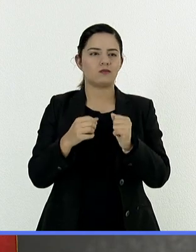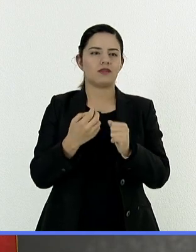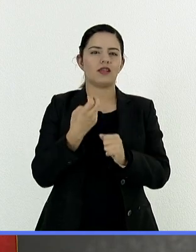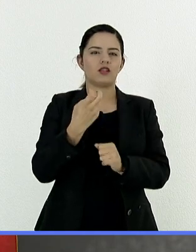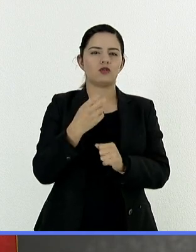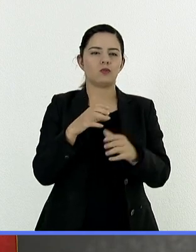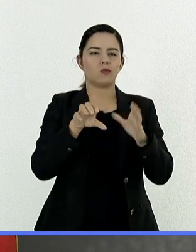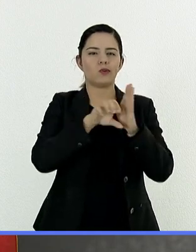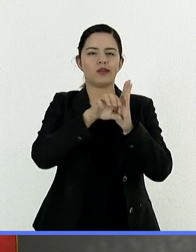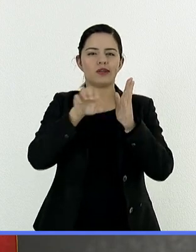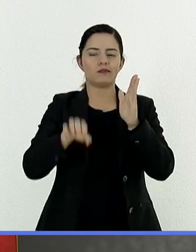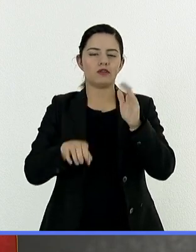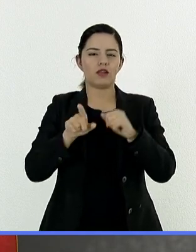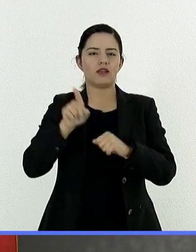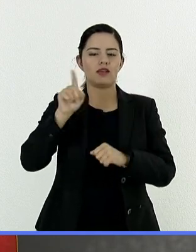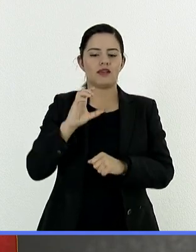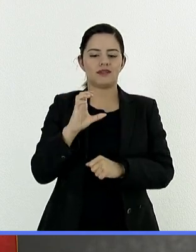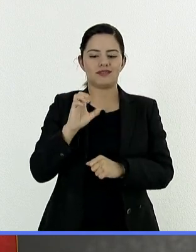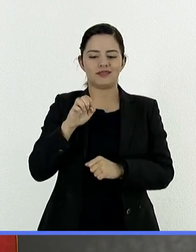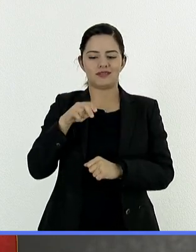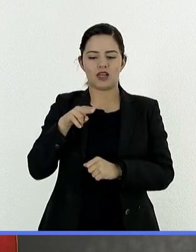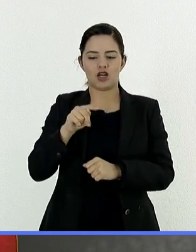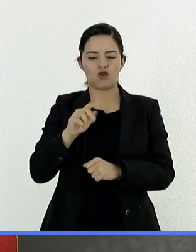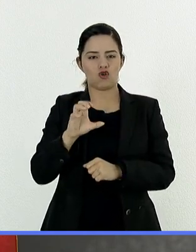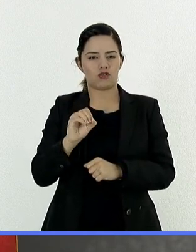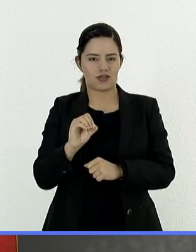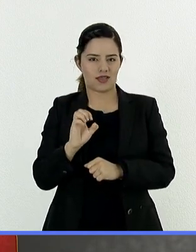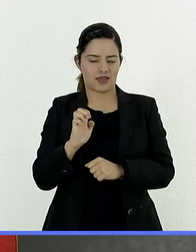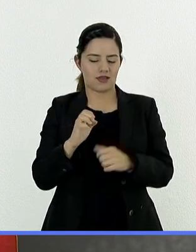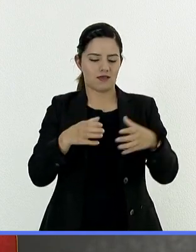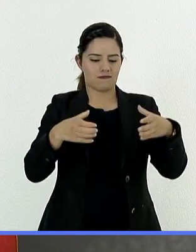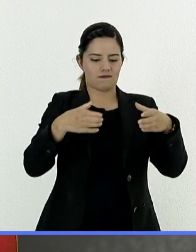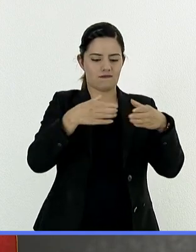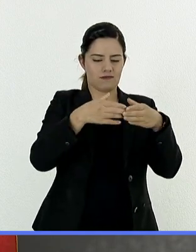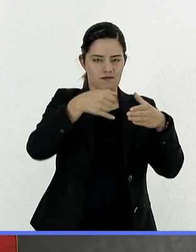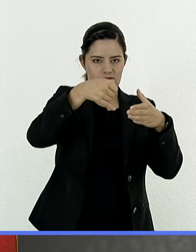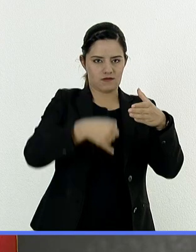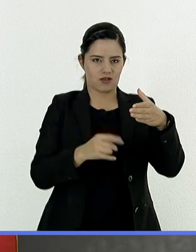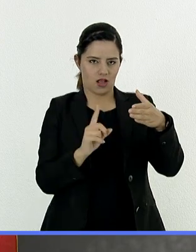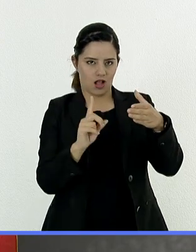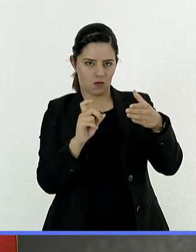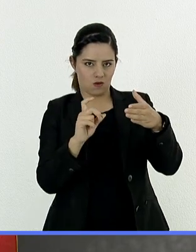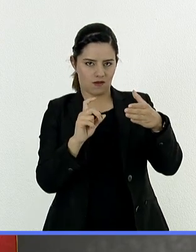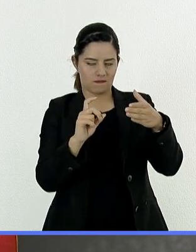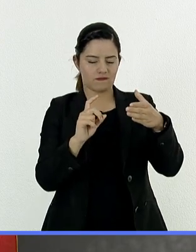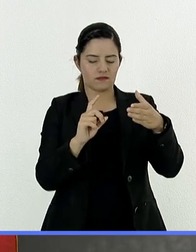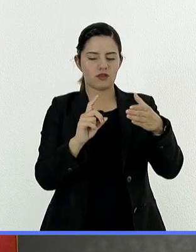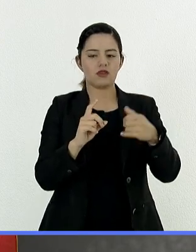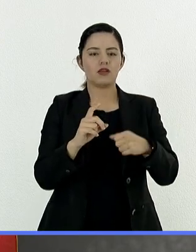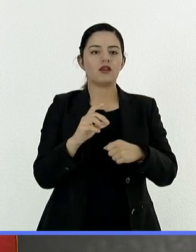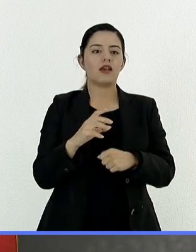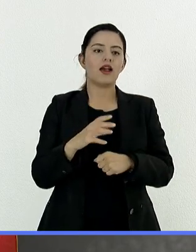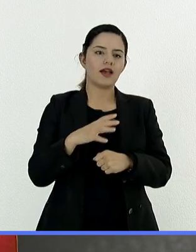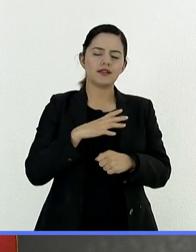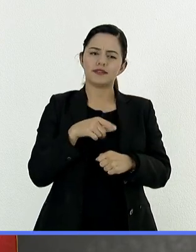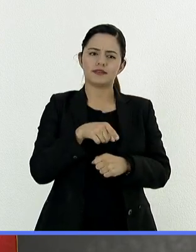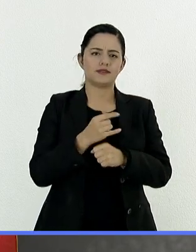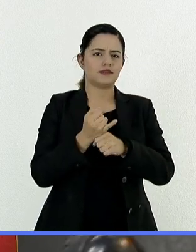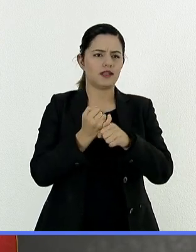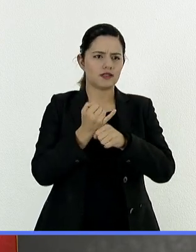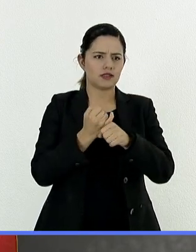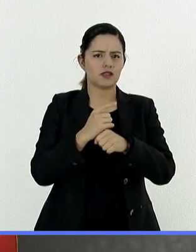cenote fortuna en Chichén Itzá es un cenote maravilloso que nos ha dado muchas aportaciones y después viene un artículo de un capítulo de